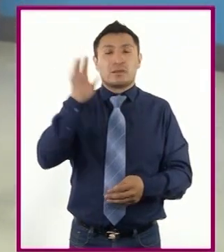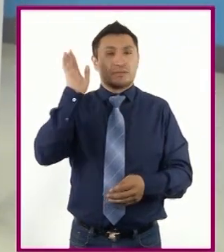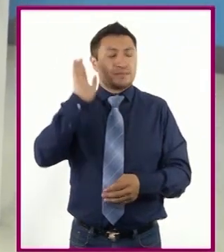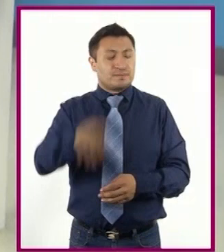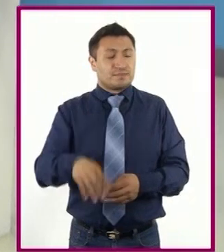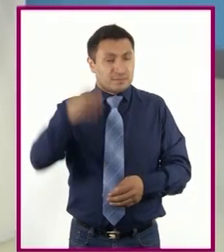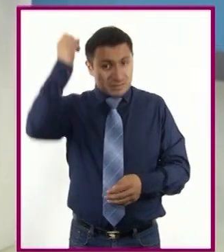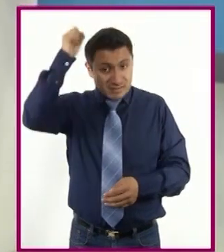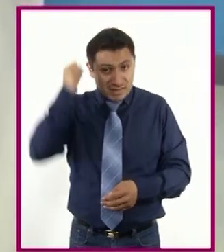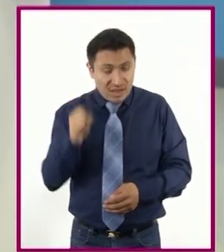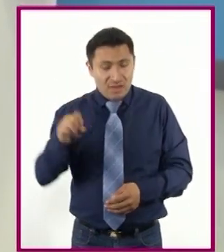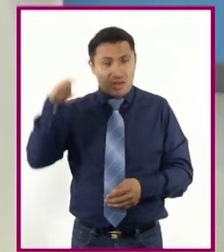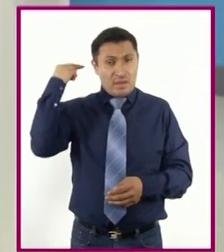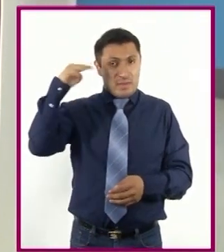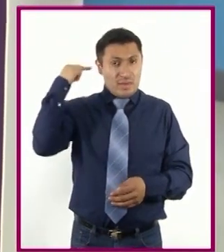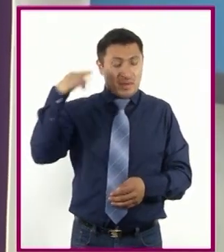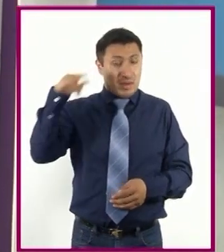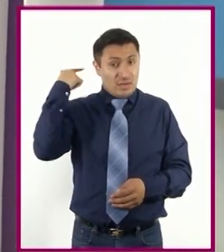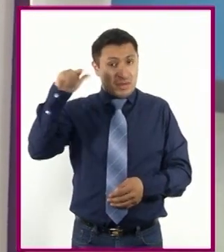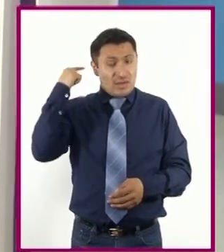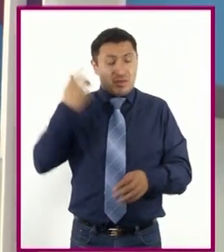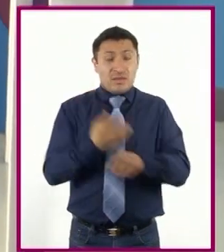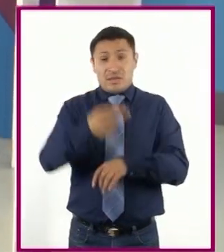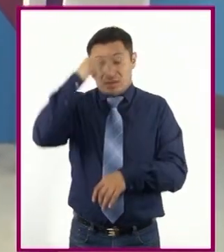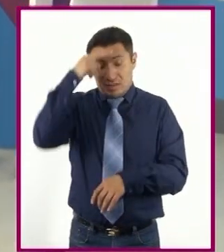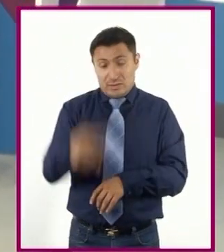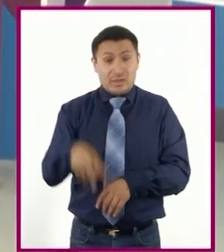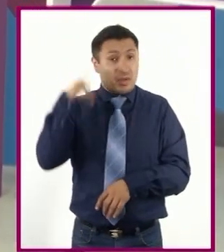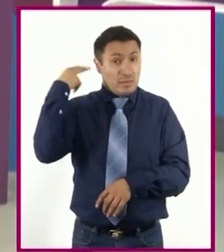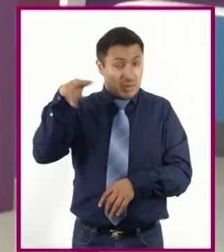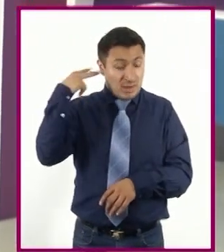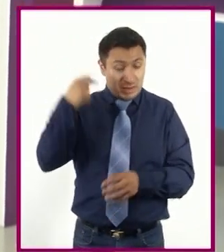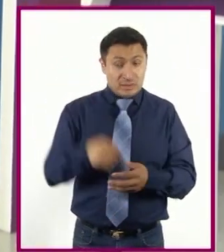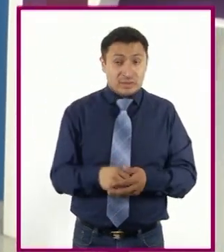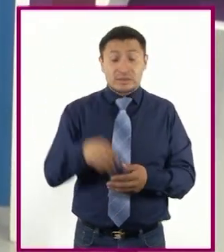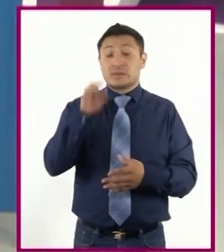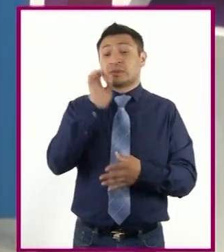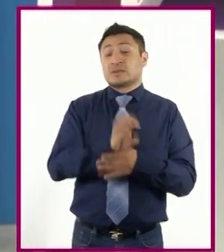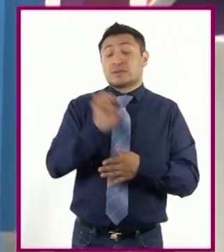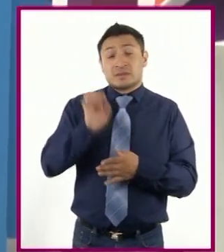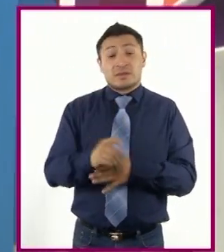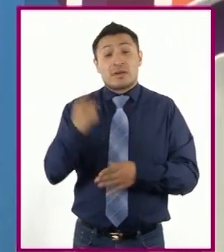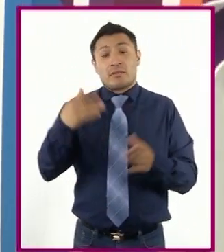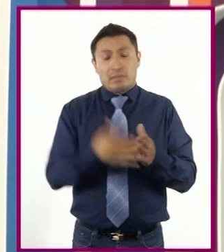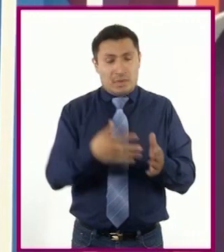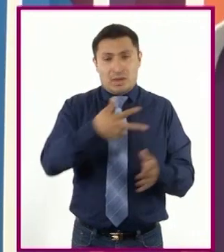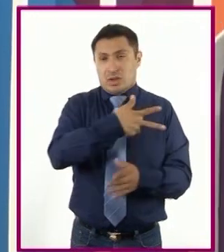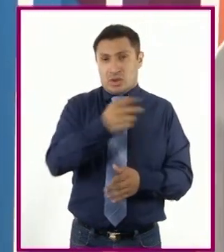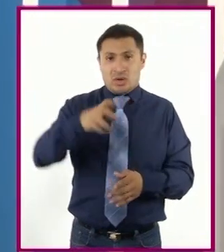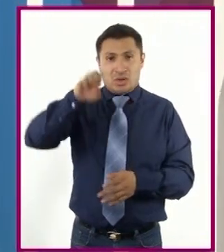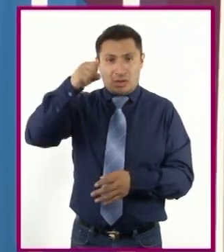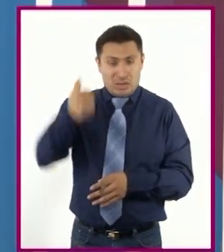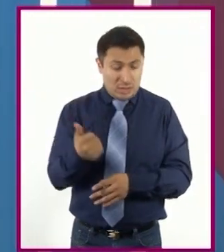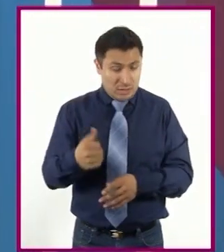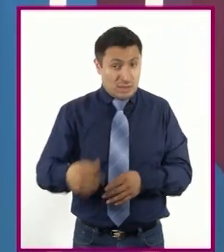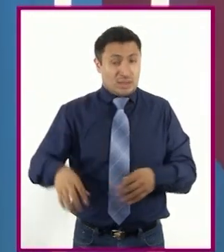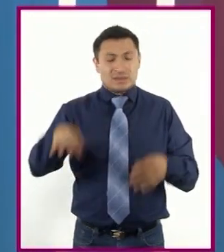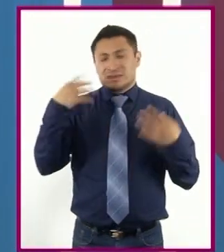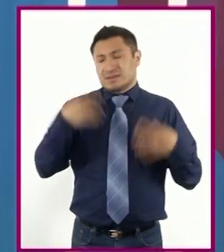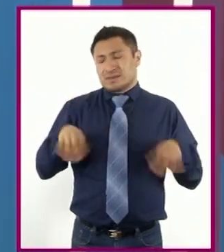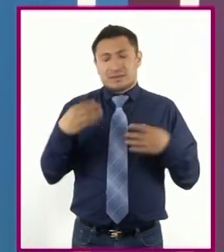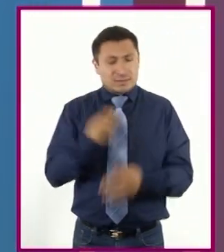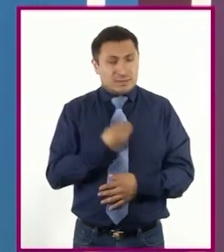Michoacán, Guanajuato, el Estado de México y Veracruz. A partir de 1866, la